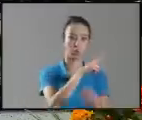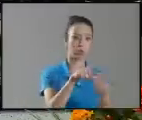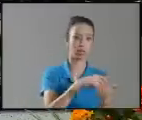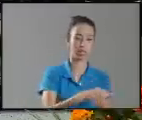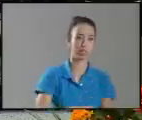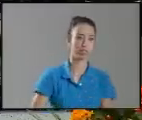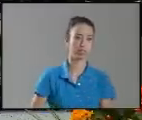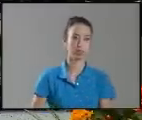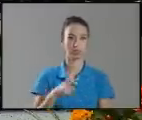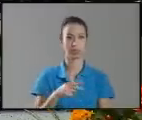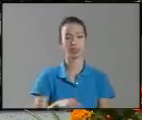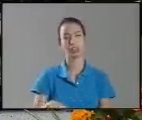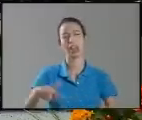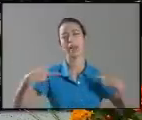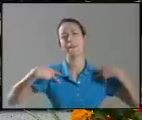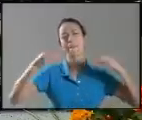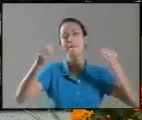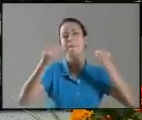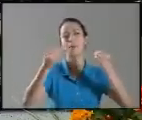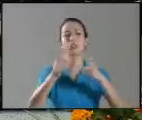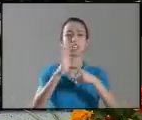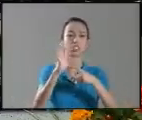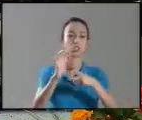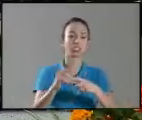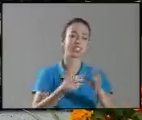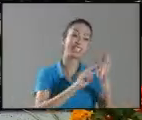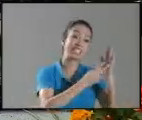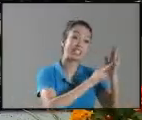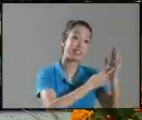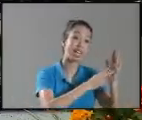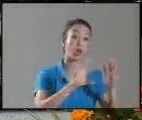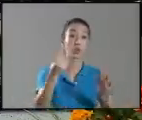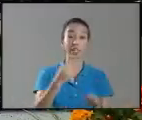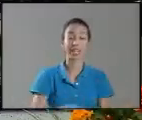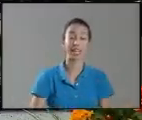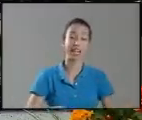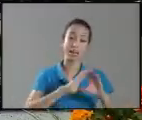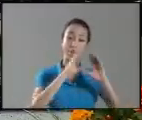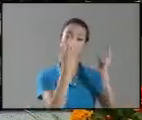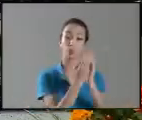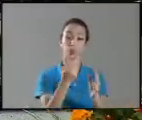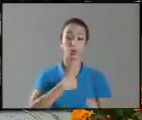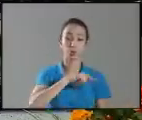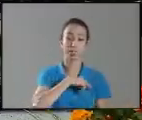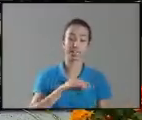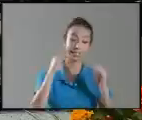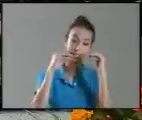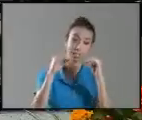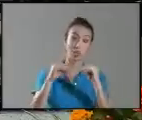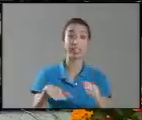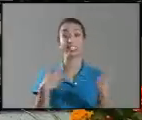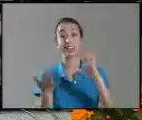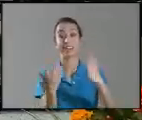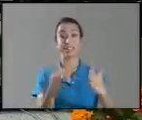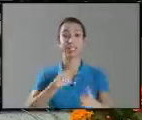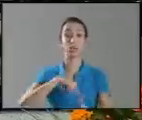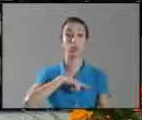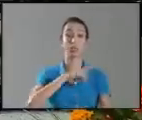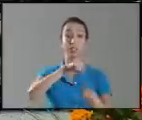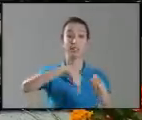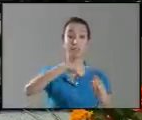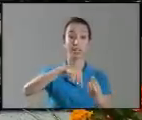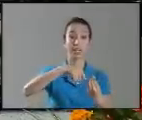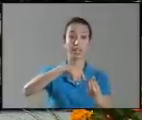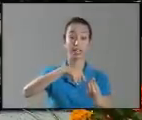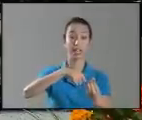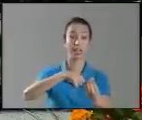Otros piensan que es tener, dejar hijos regados. Y así hay un montón de cosas, hermano,